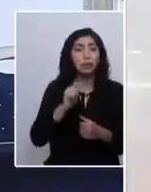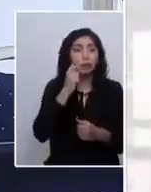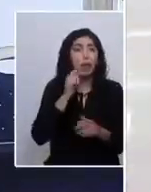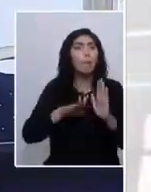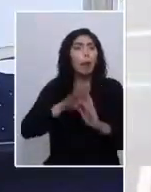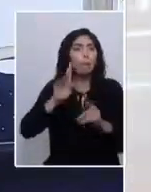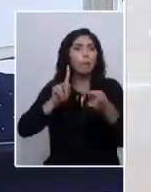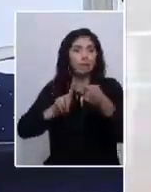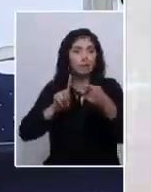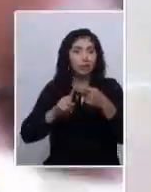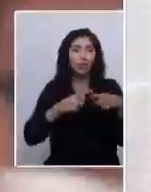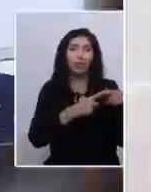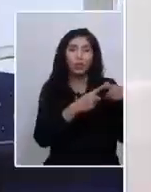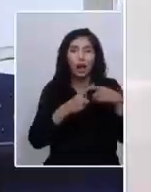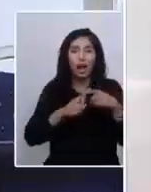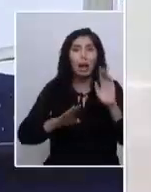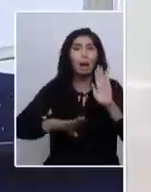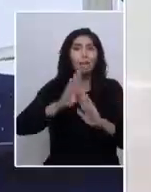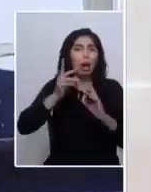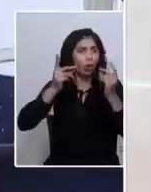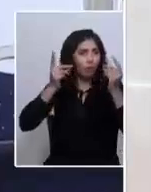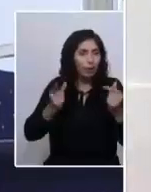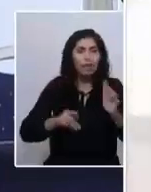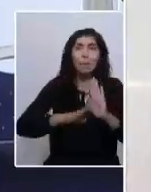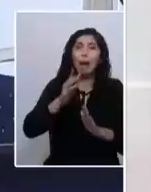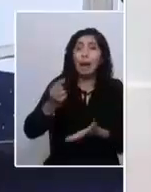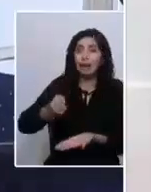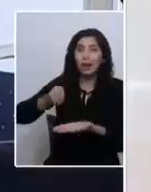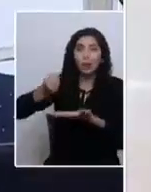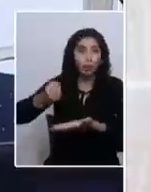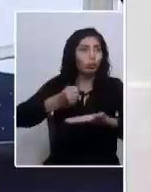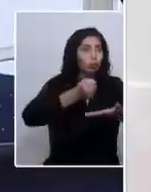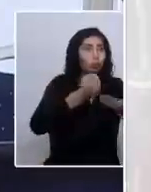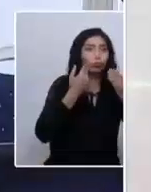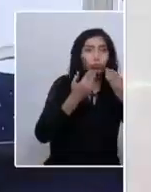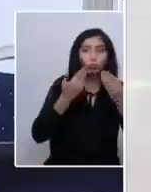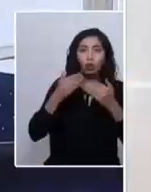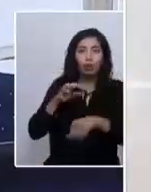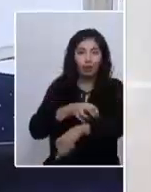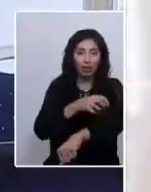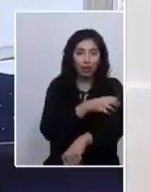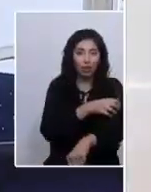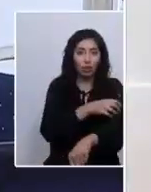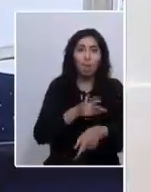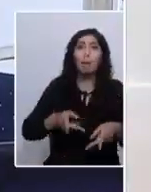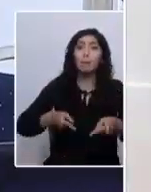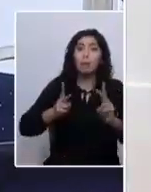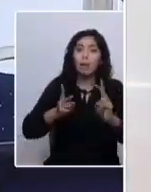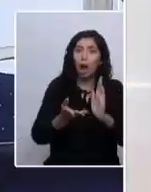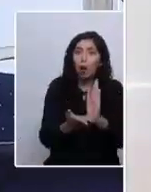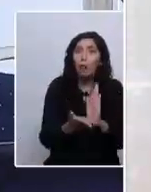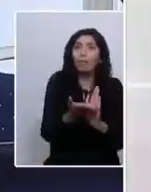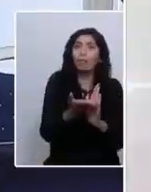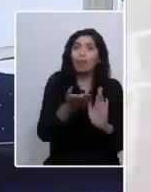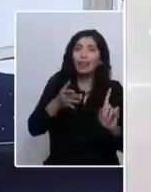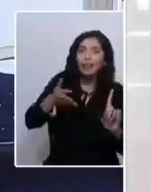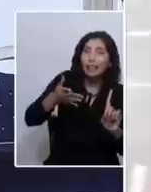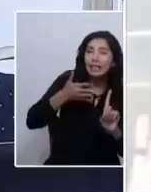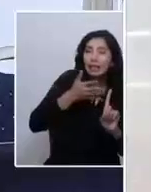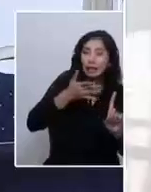vienen de la derecha, sino que no están de acuerdo con las ideas. En todo este contexto es que ayer la convencional Carol Baum, cuando sale de la